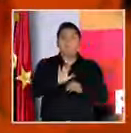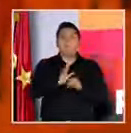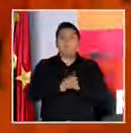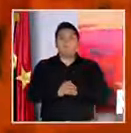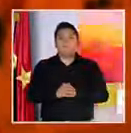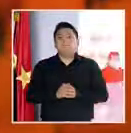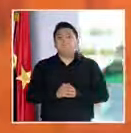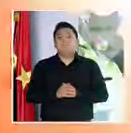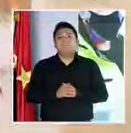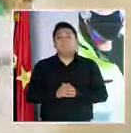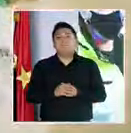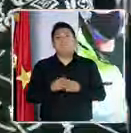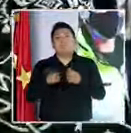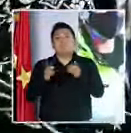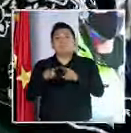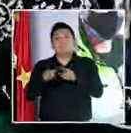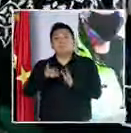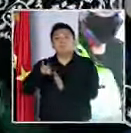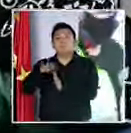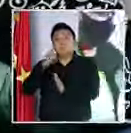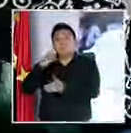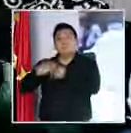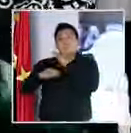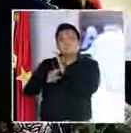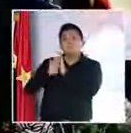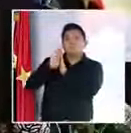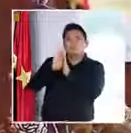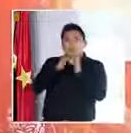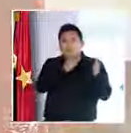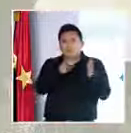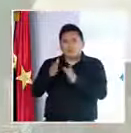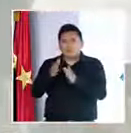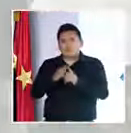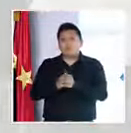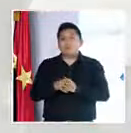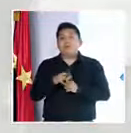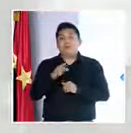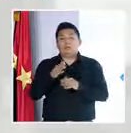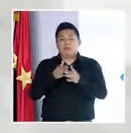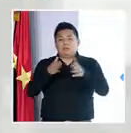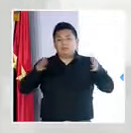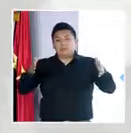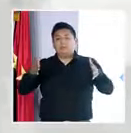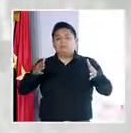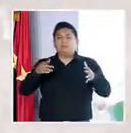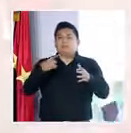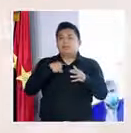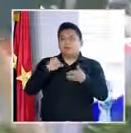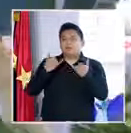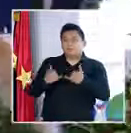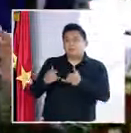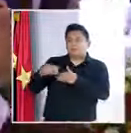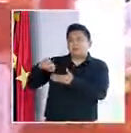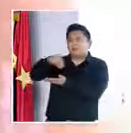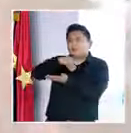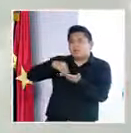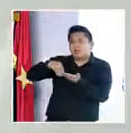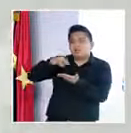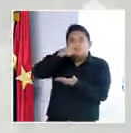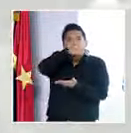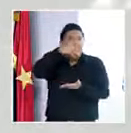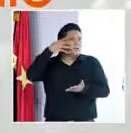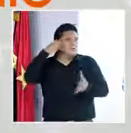También avanzamos en la implementación de la Región Administrativa de Planificación RAP El Gran Santander, logrando la articulación de acciones